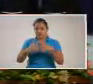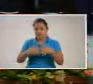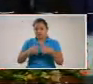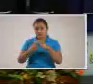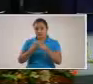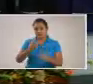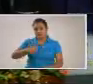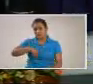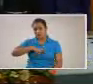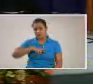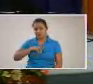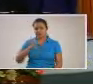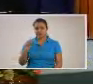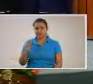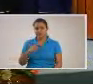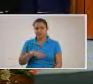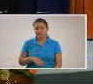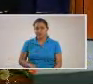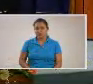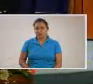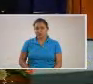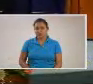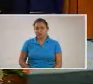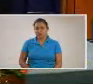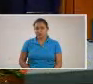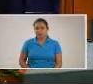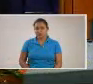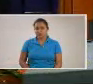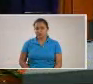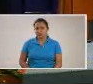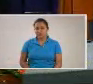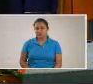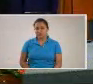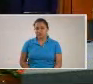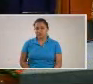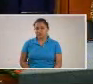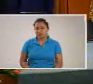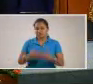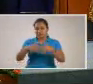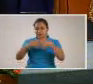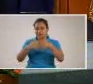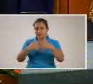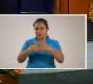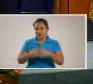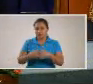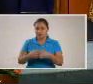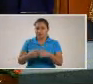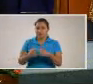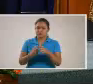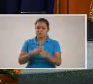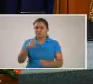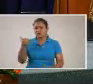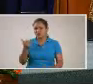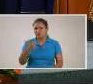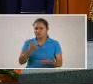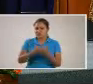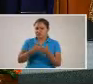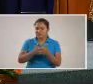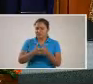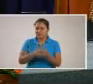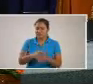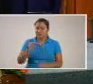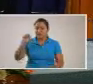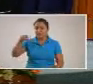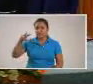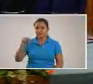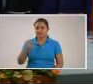Ya no negociemos en dólares, negociemos en rublos y en yuanes. Y tranquilos, si es que se queden por allá. Y entonces aquí